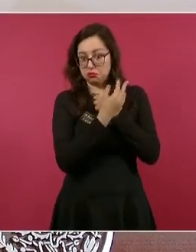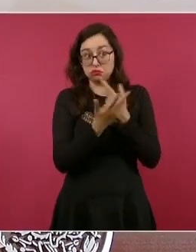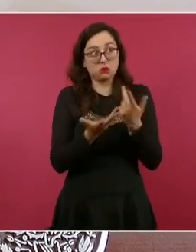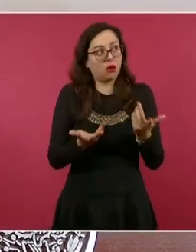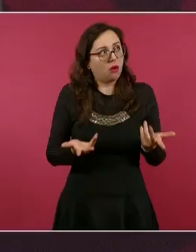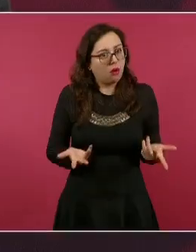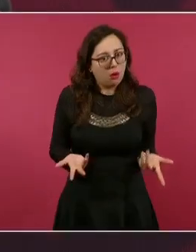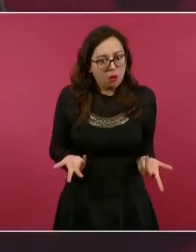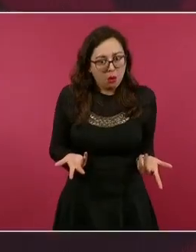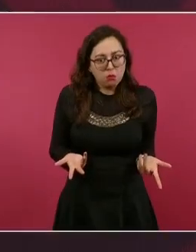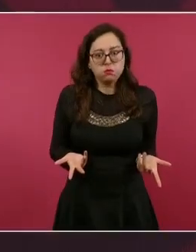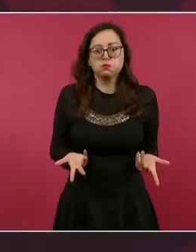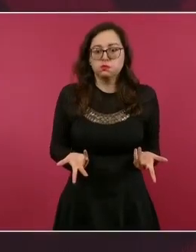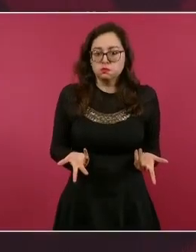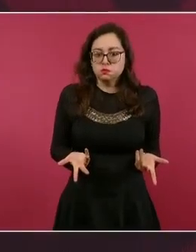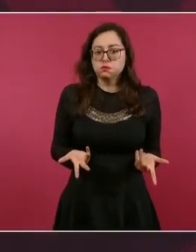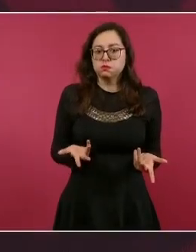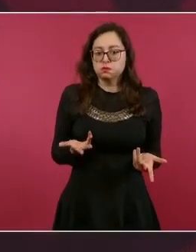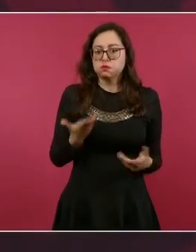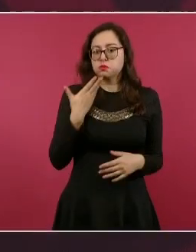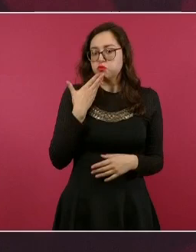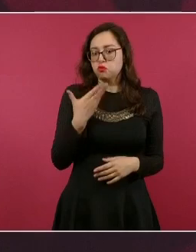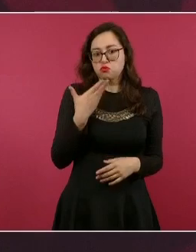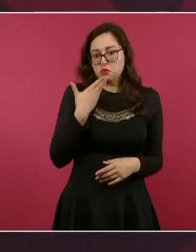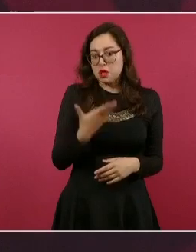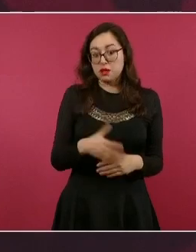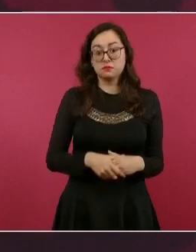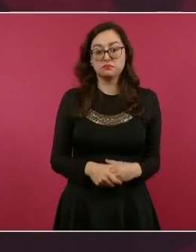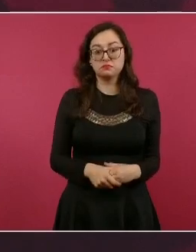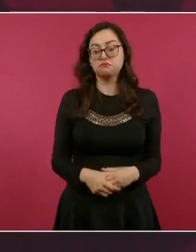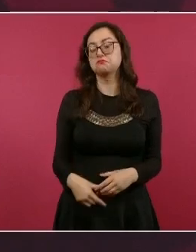Entonces, ¿qué nos queda? La presentación